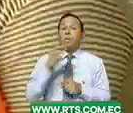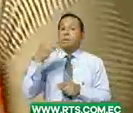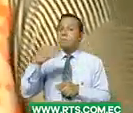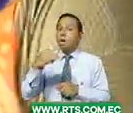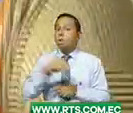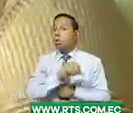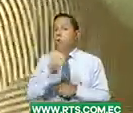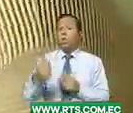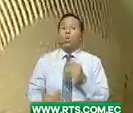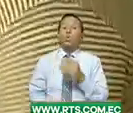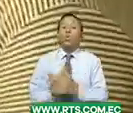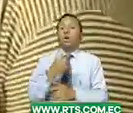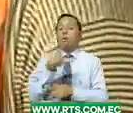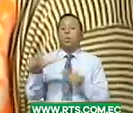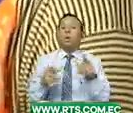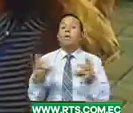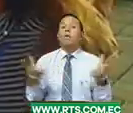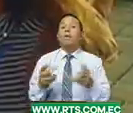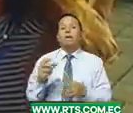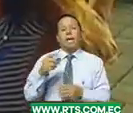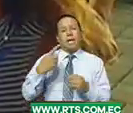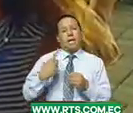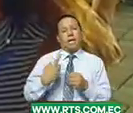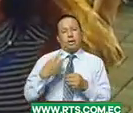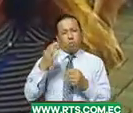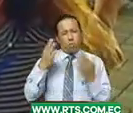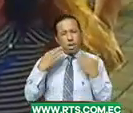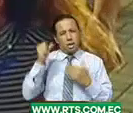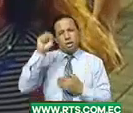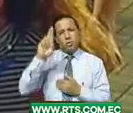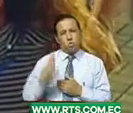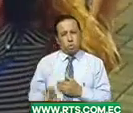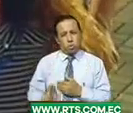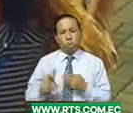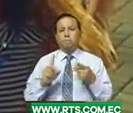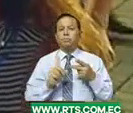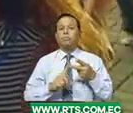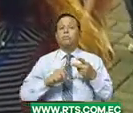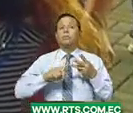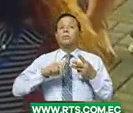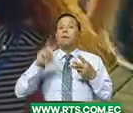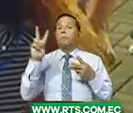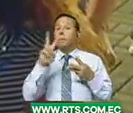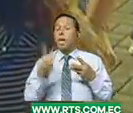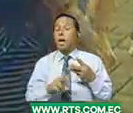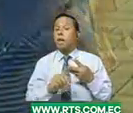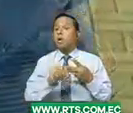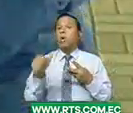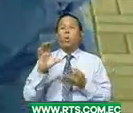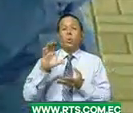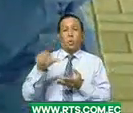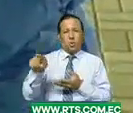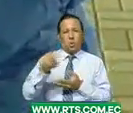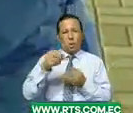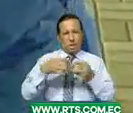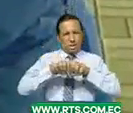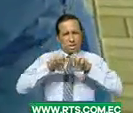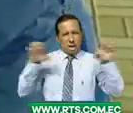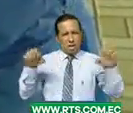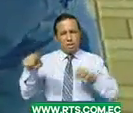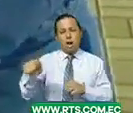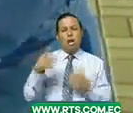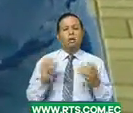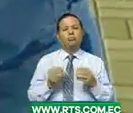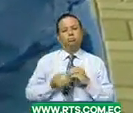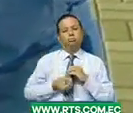la Terminal 25 de Julio de la Metrovía y para el viernes próximo en el Estadio Modelo Alberto Spencer. Informó Carlos